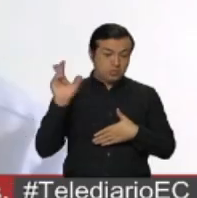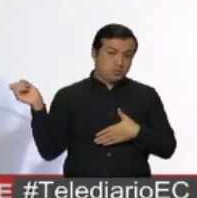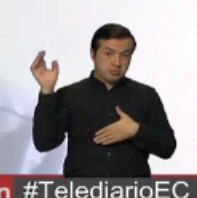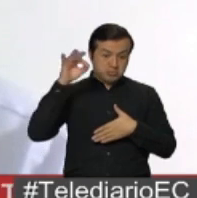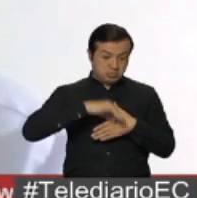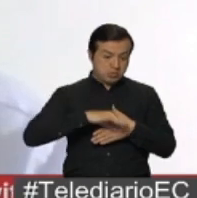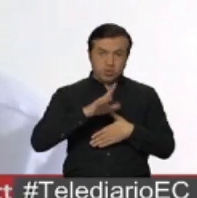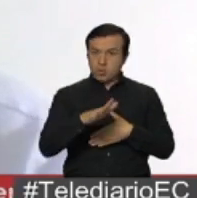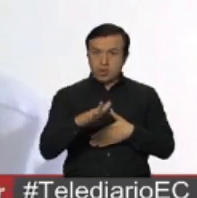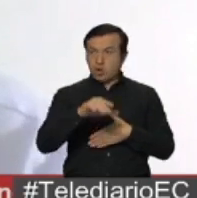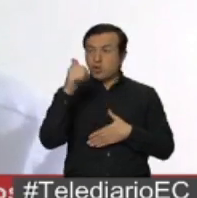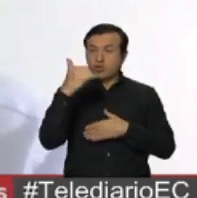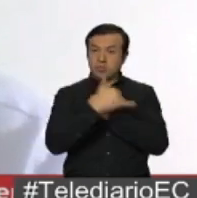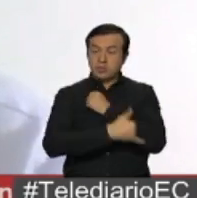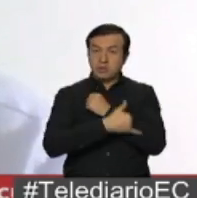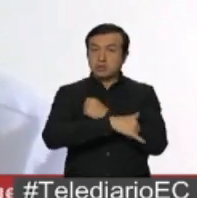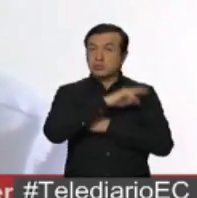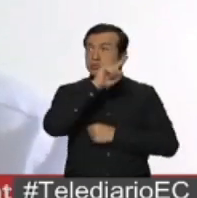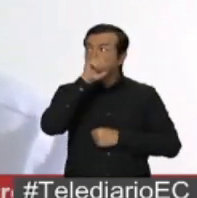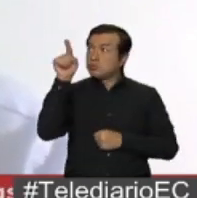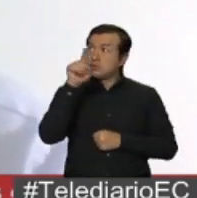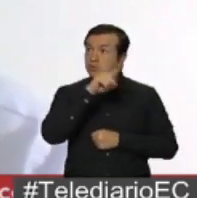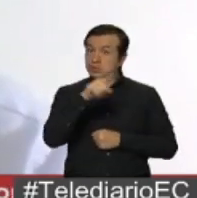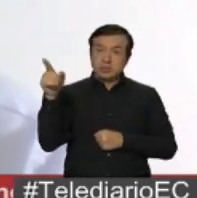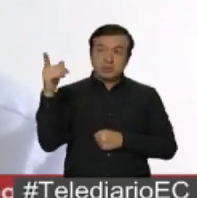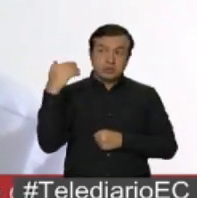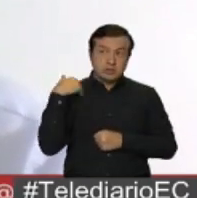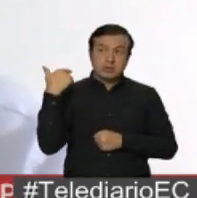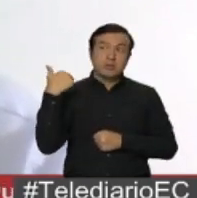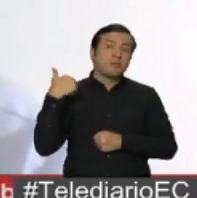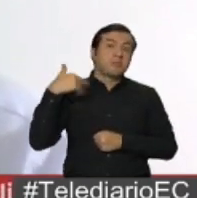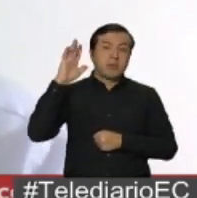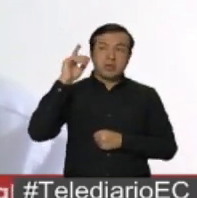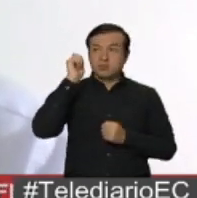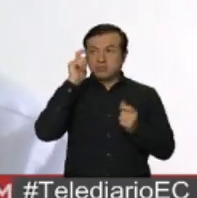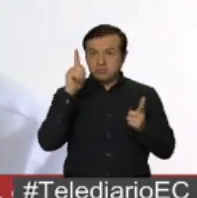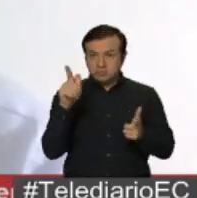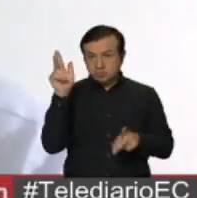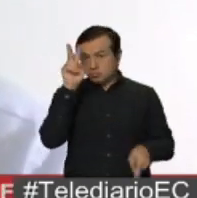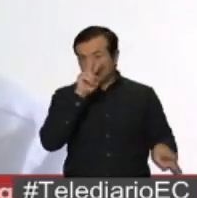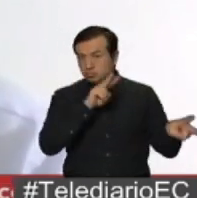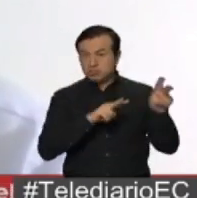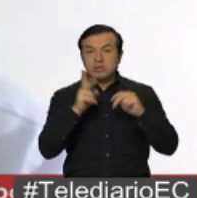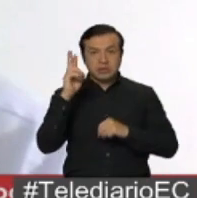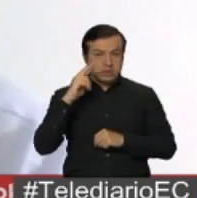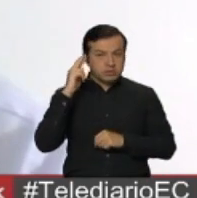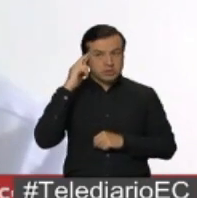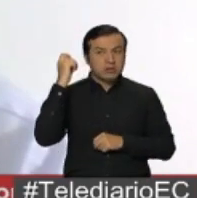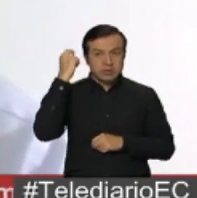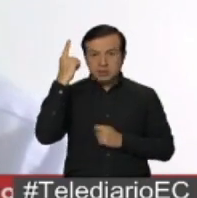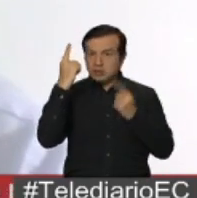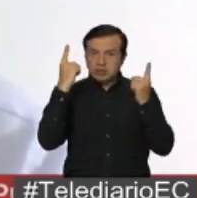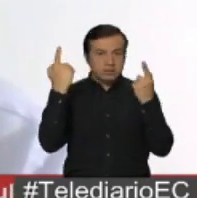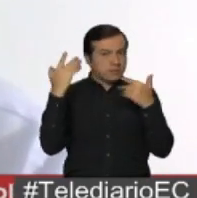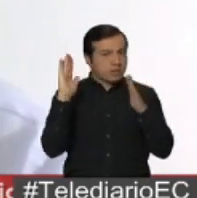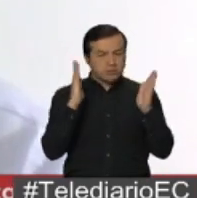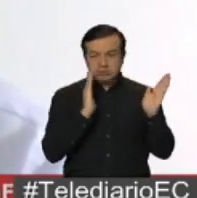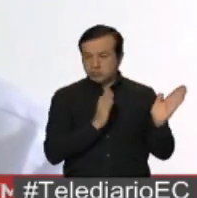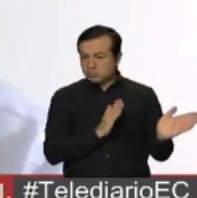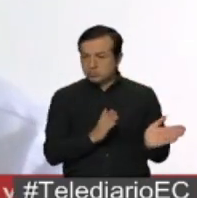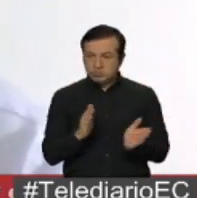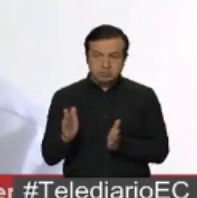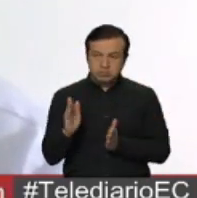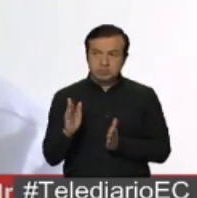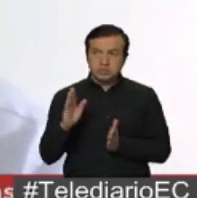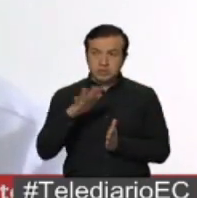y otros países que sí lo tuvieron estuvieron mucho más alertas son mucho más conscientes mucho más disciplinados y